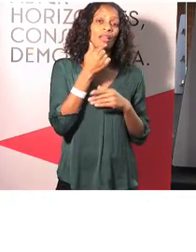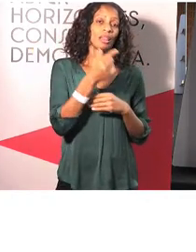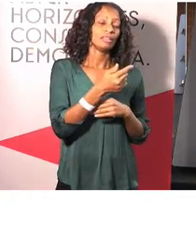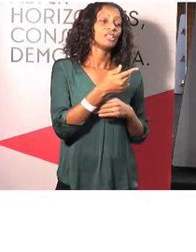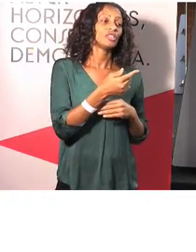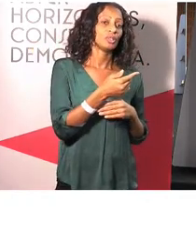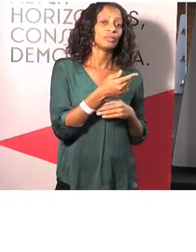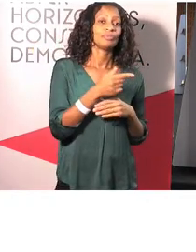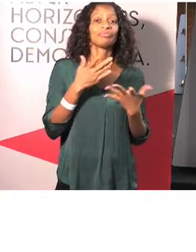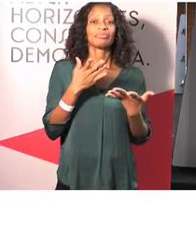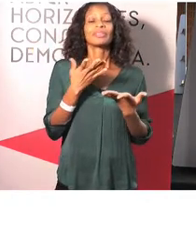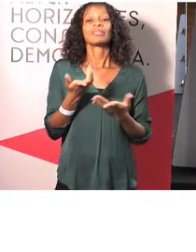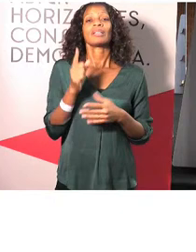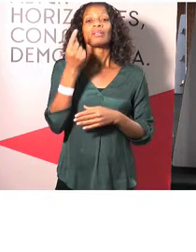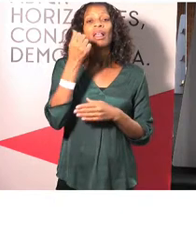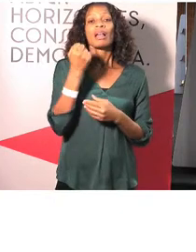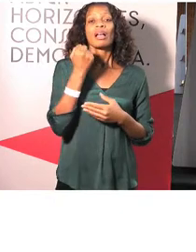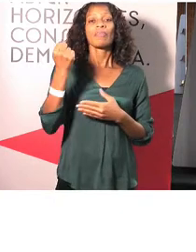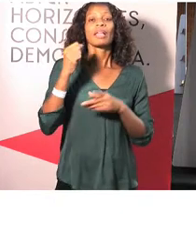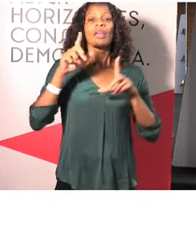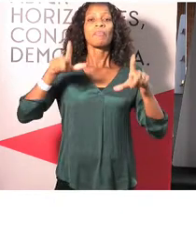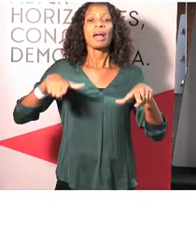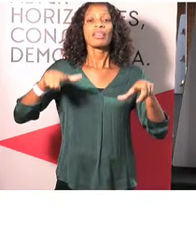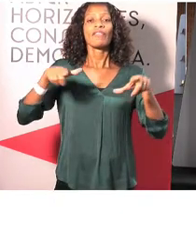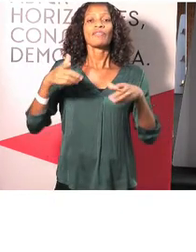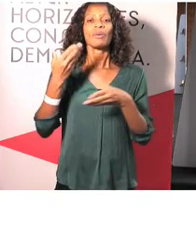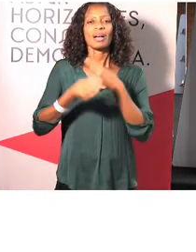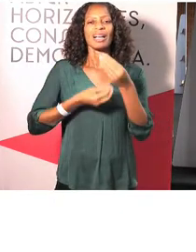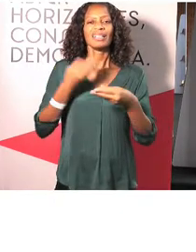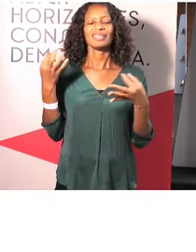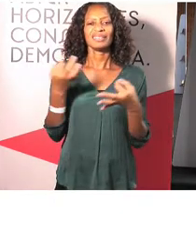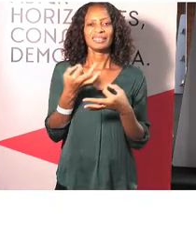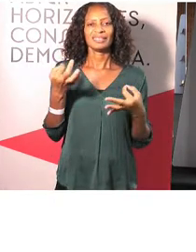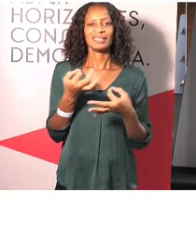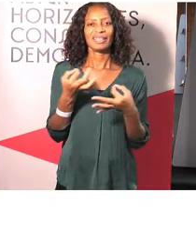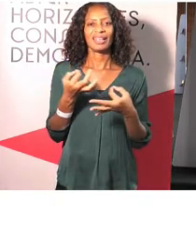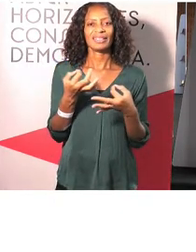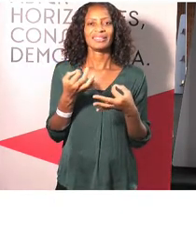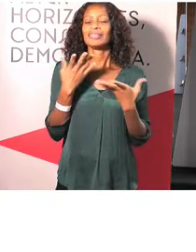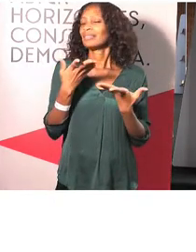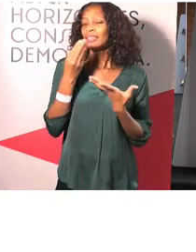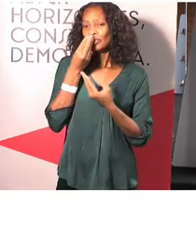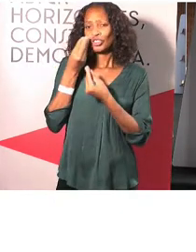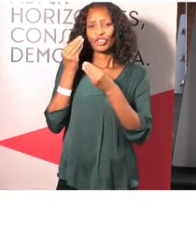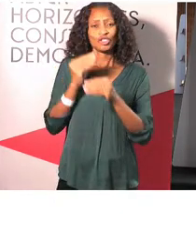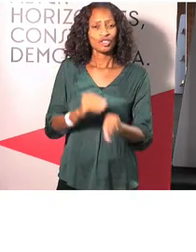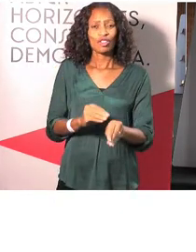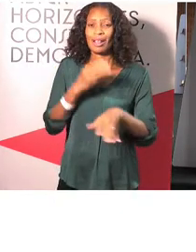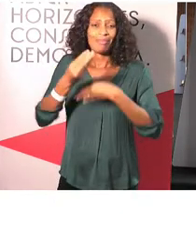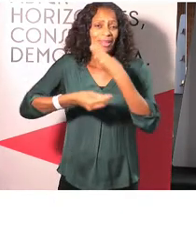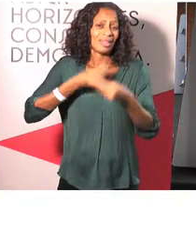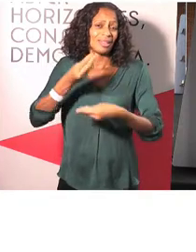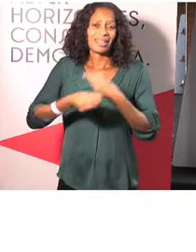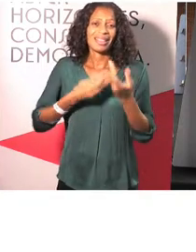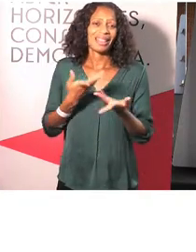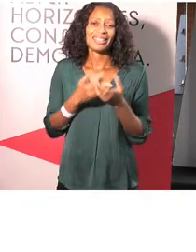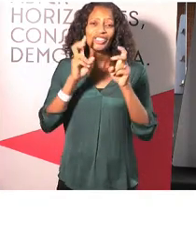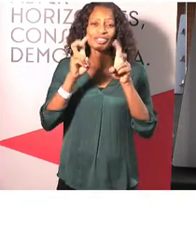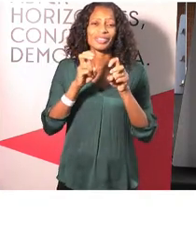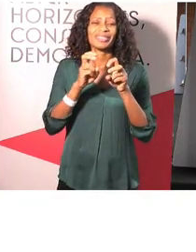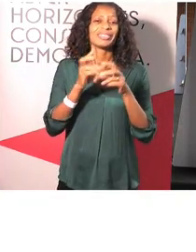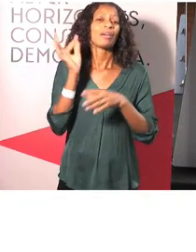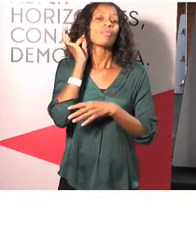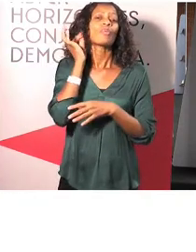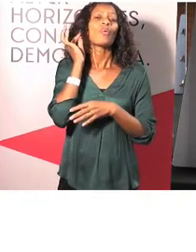de hecho lo que hace el capitalismo de plataforma es lo que ha hecho históricamente con las mujeres en el entorno de la economía doméstica, lo